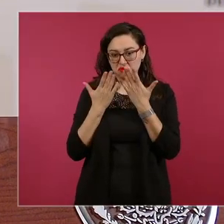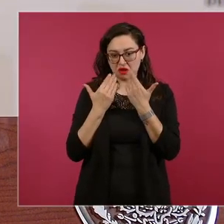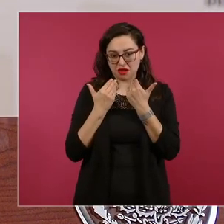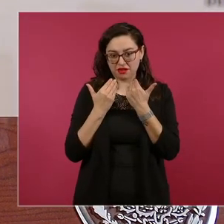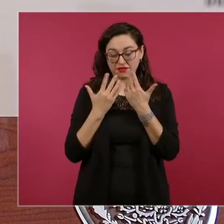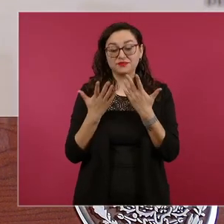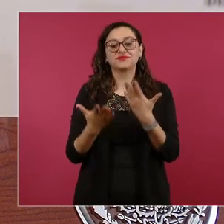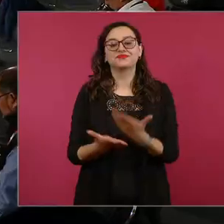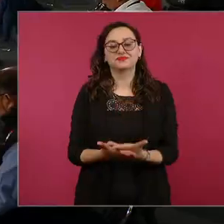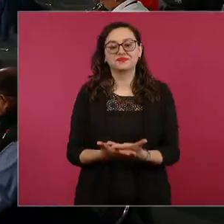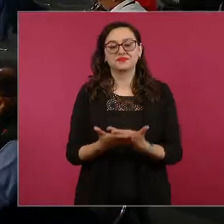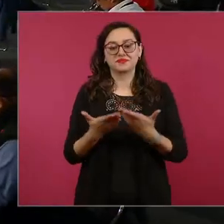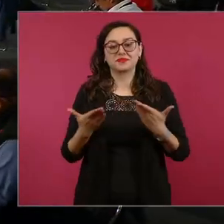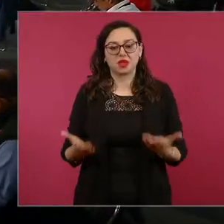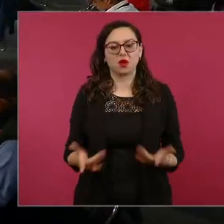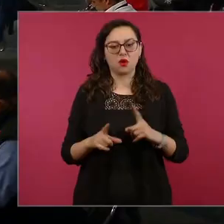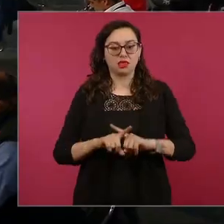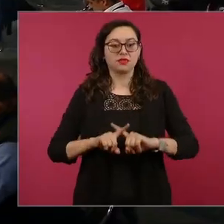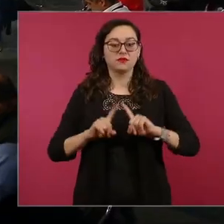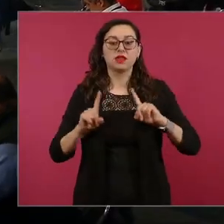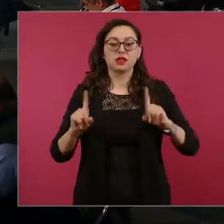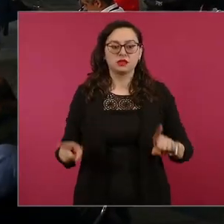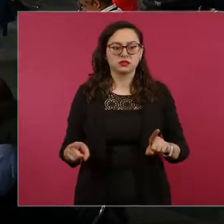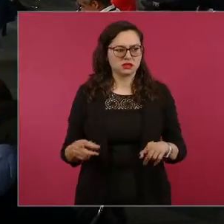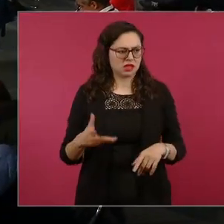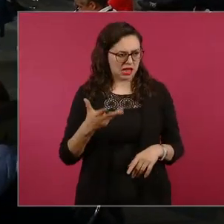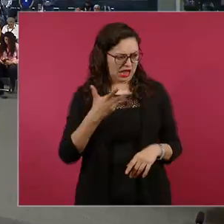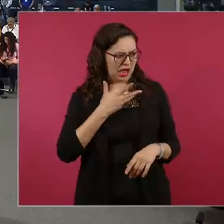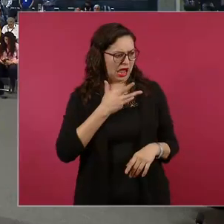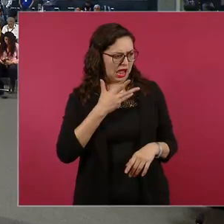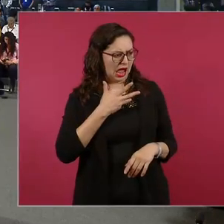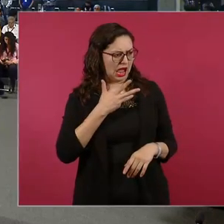No sé si hay alguna encuesta sobre eso, nueva.